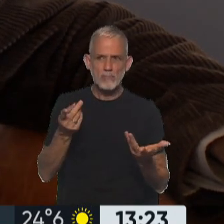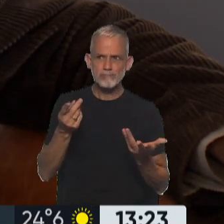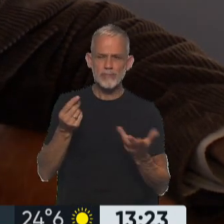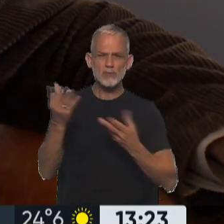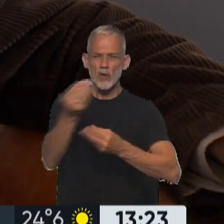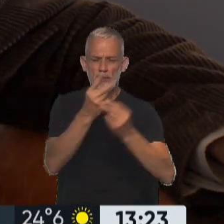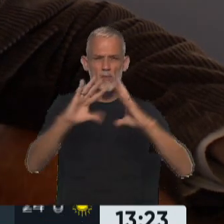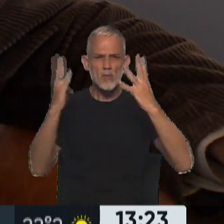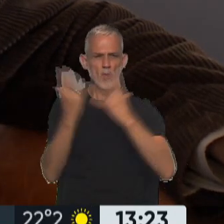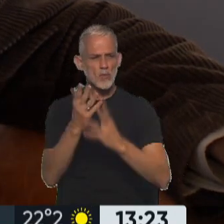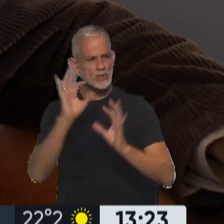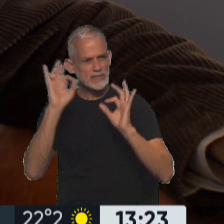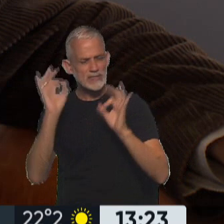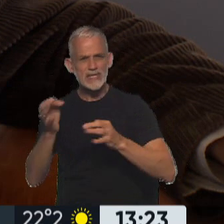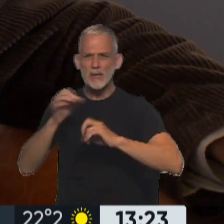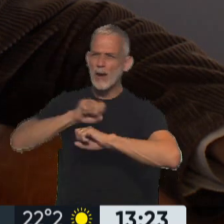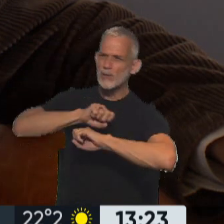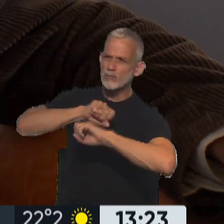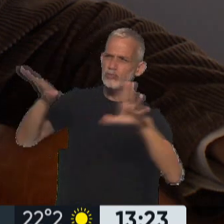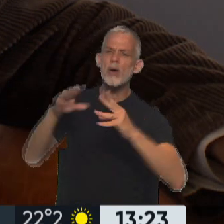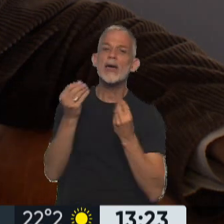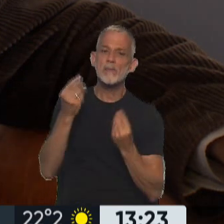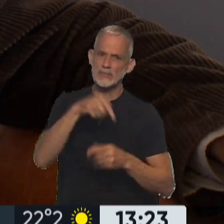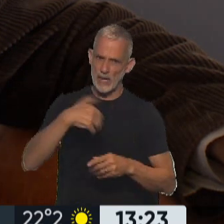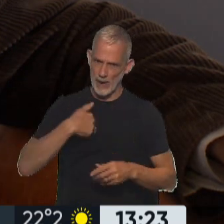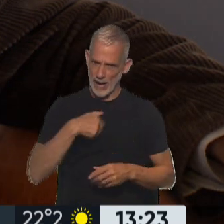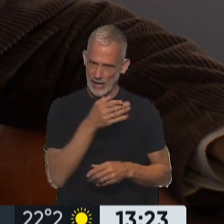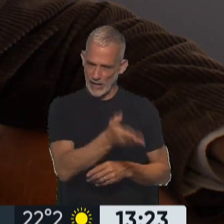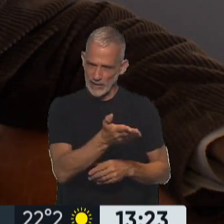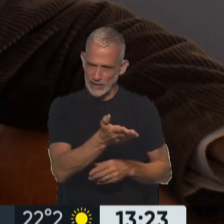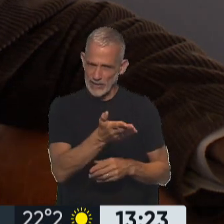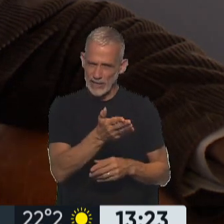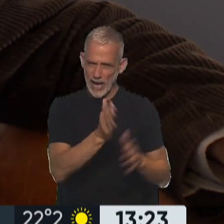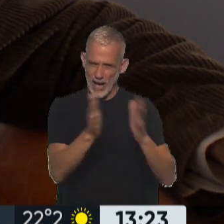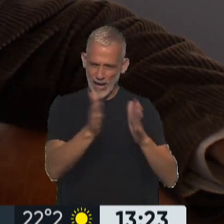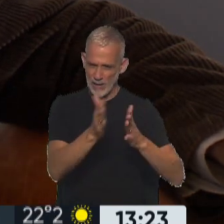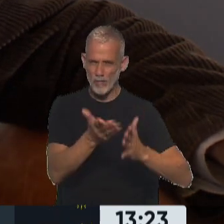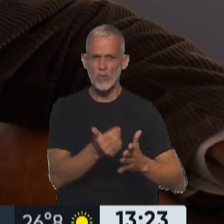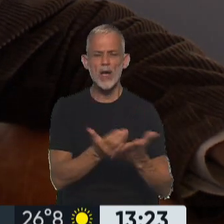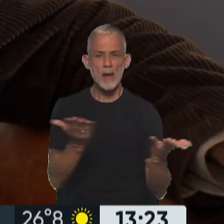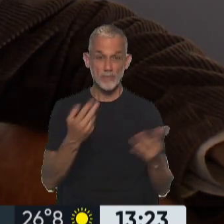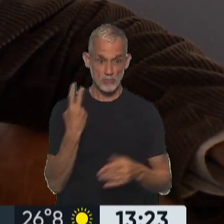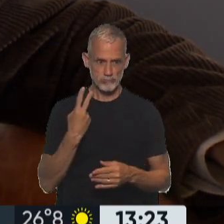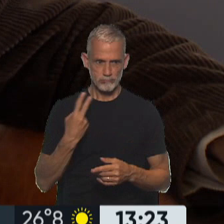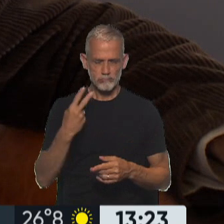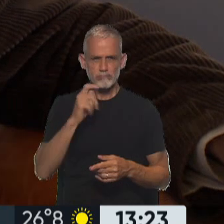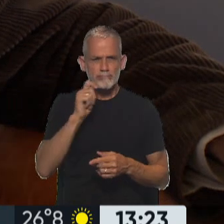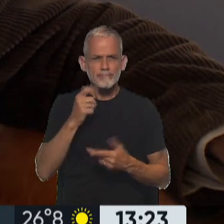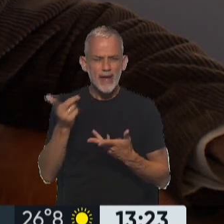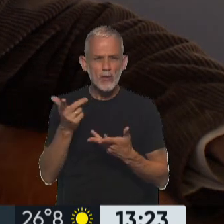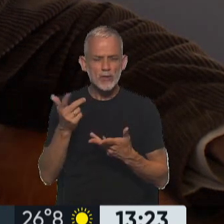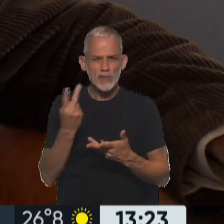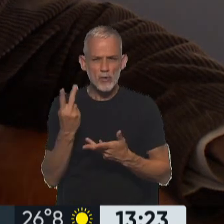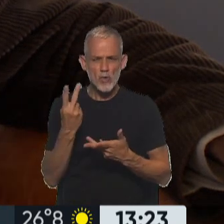que se supiera lo que estaba pasando en Argentina. Y nosotros en ese sentido hemos